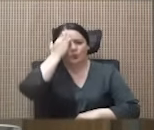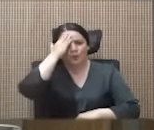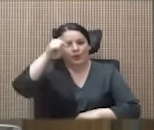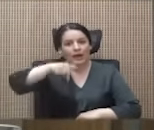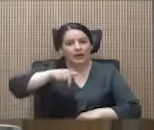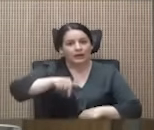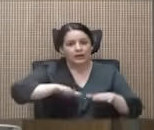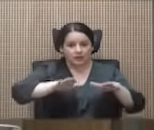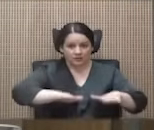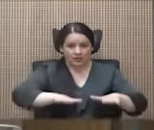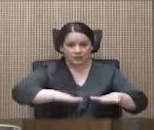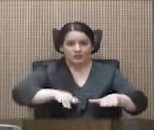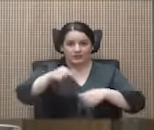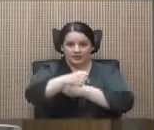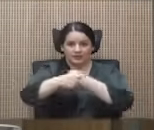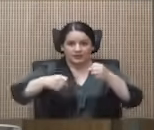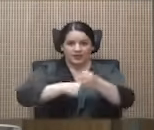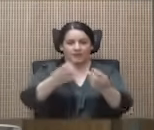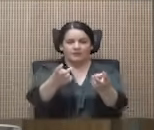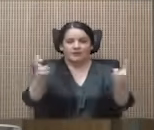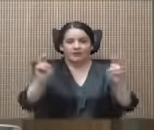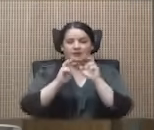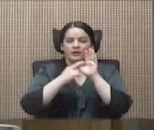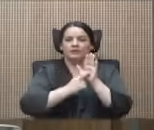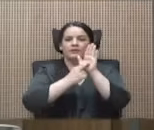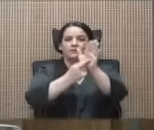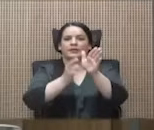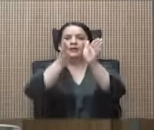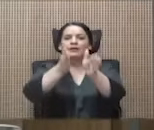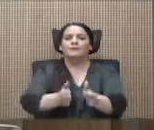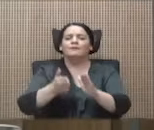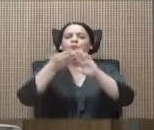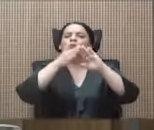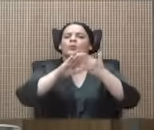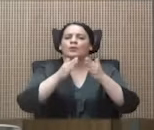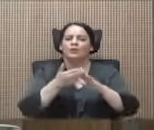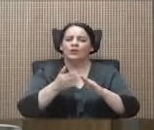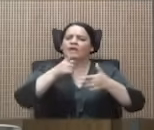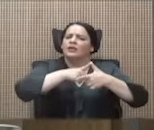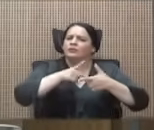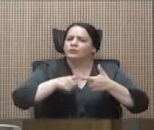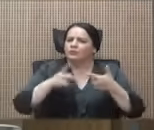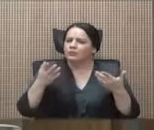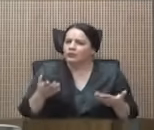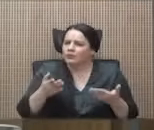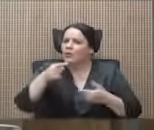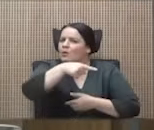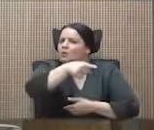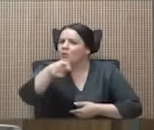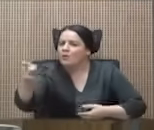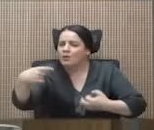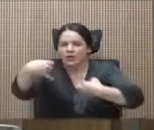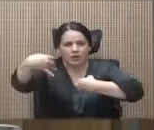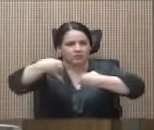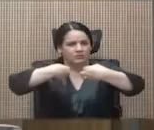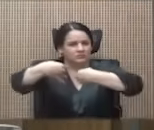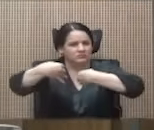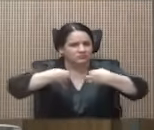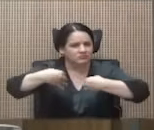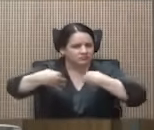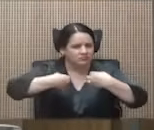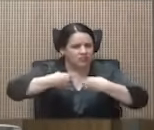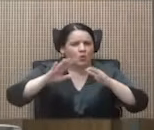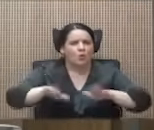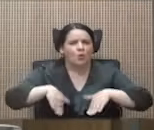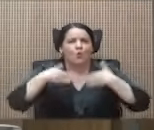en esta sala, en este plenario, somos representantes del pueblo. Entonces, ¿me pueden explicar cómo es que hay